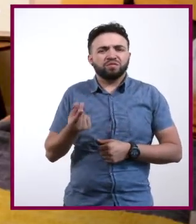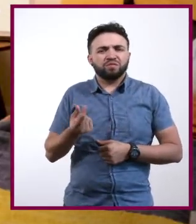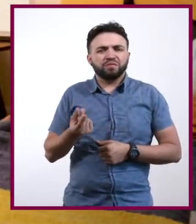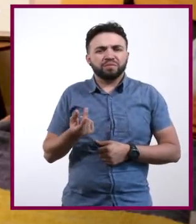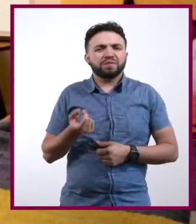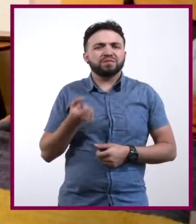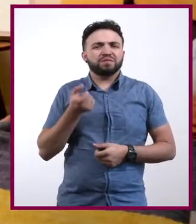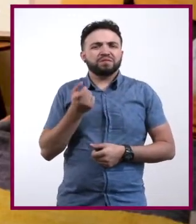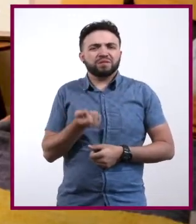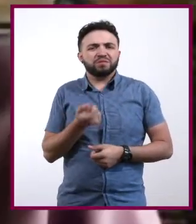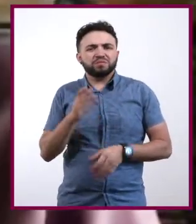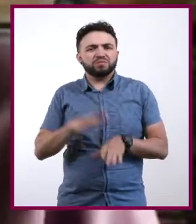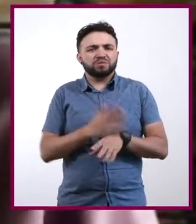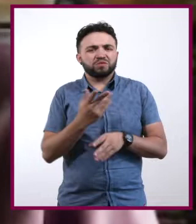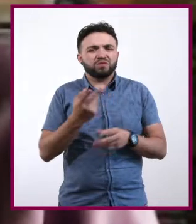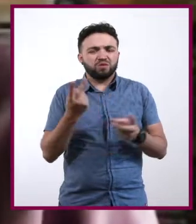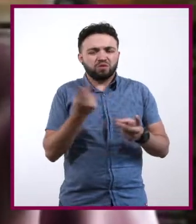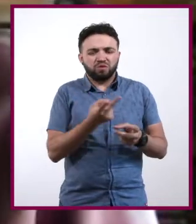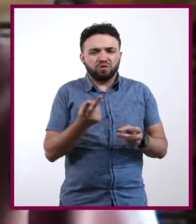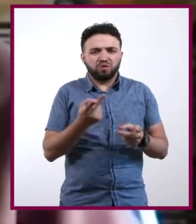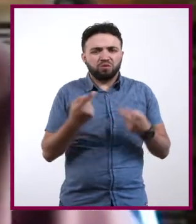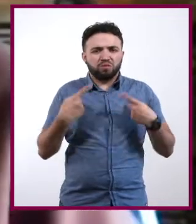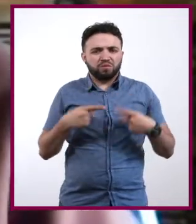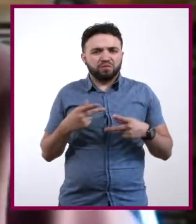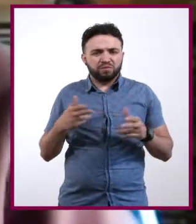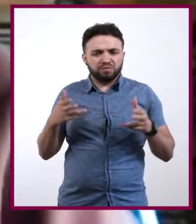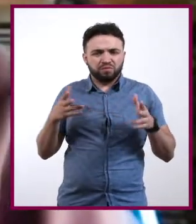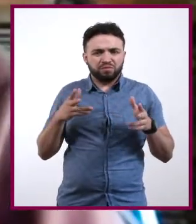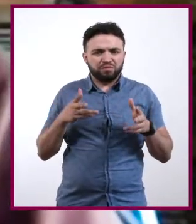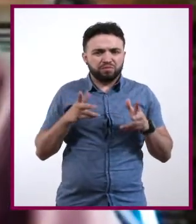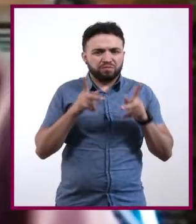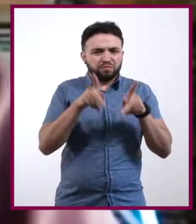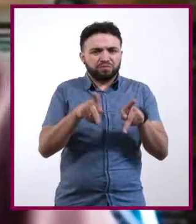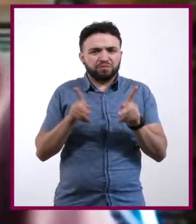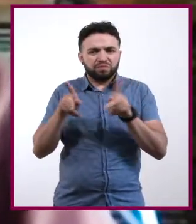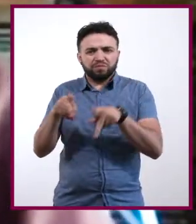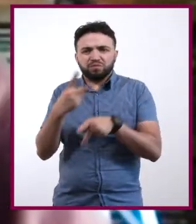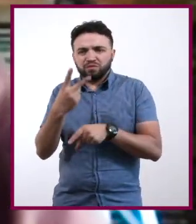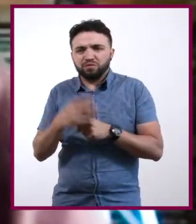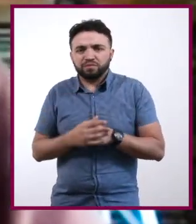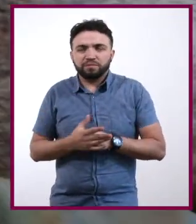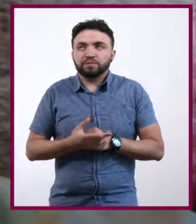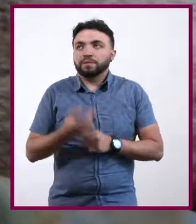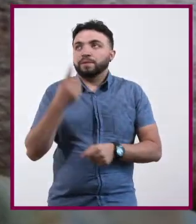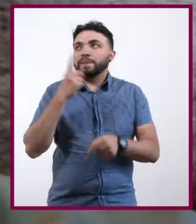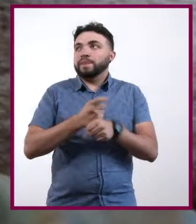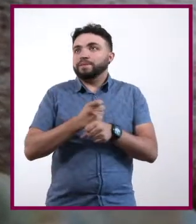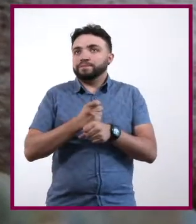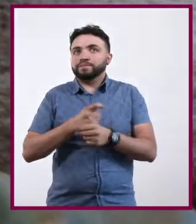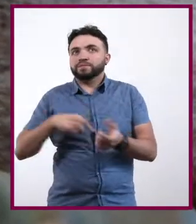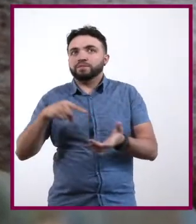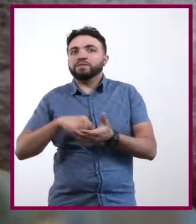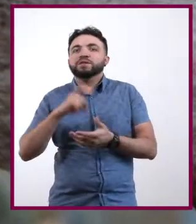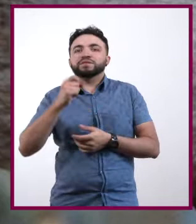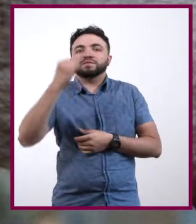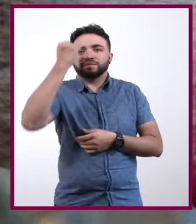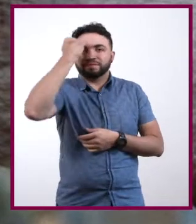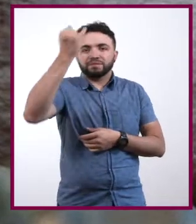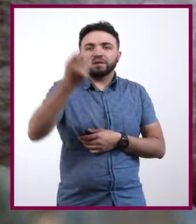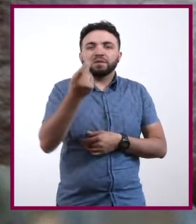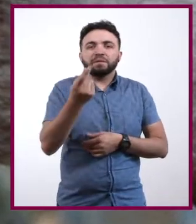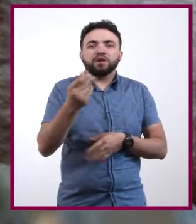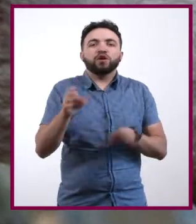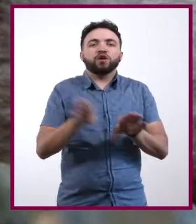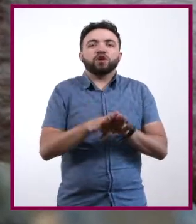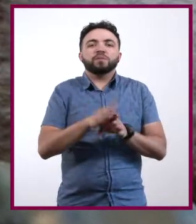las ofrendas funerarias? En primer lugar, definitivamente está esta idea del perro como